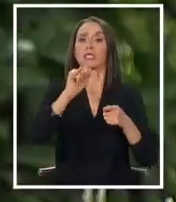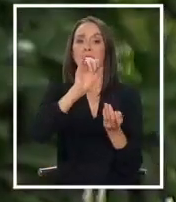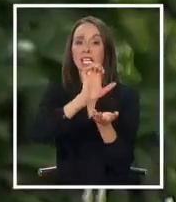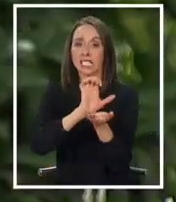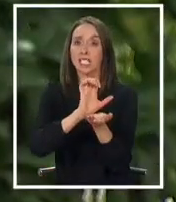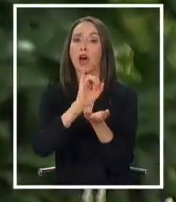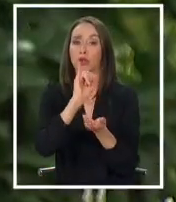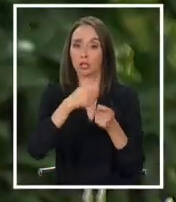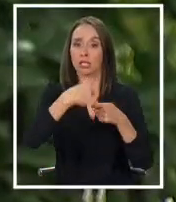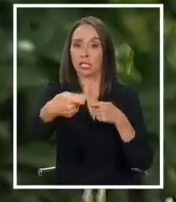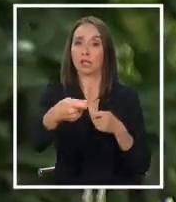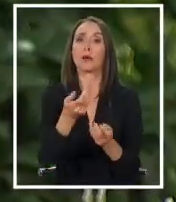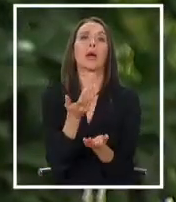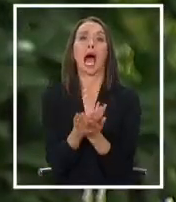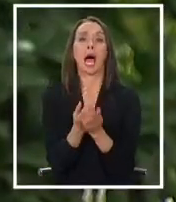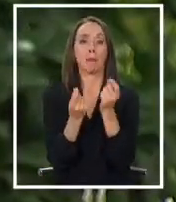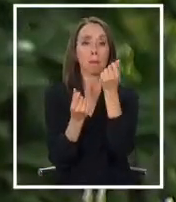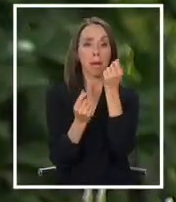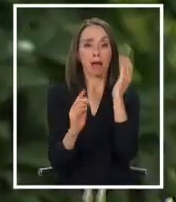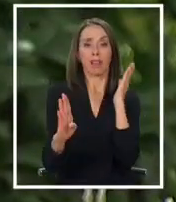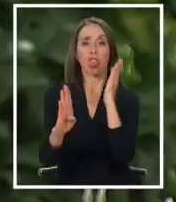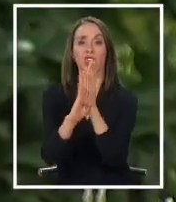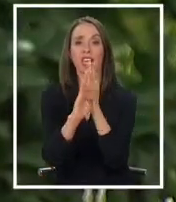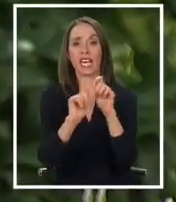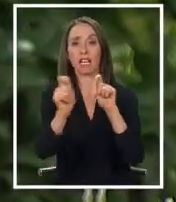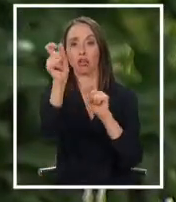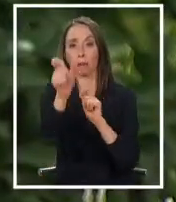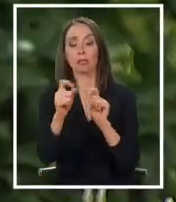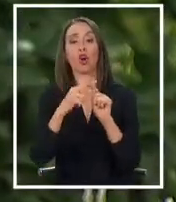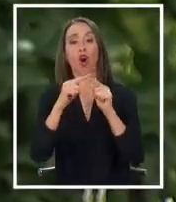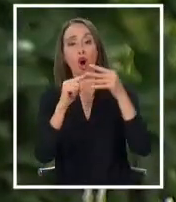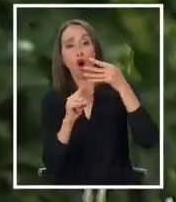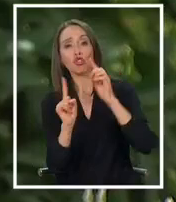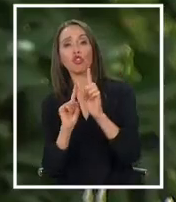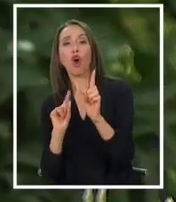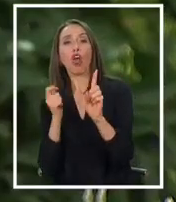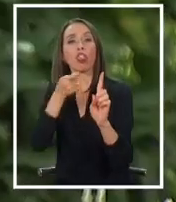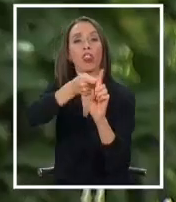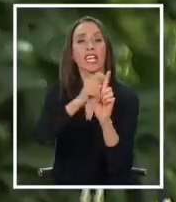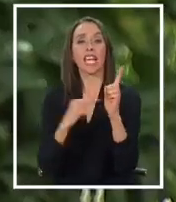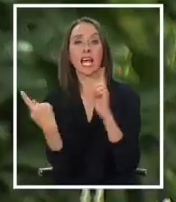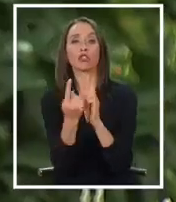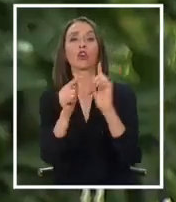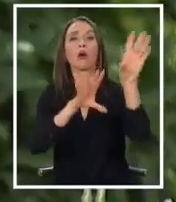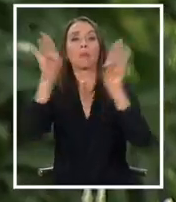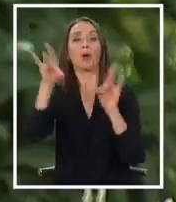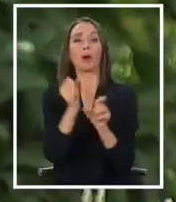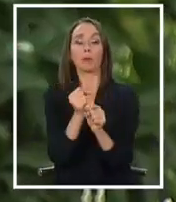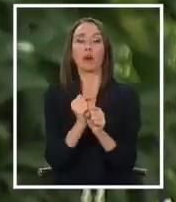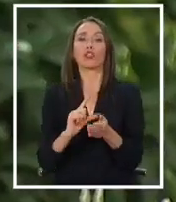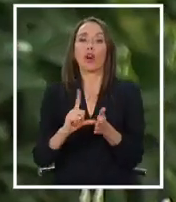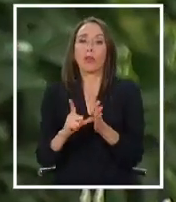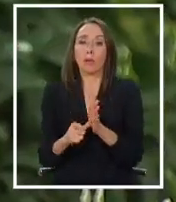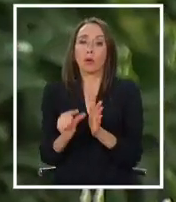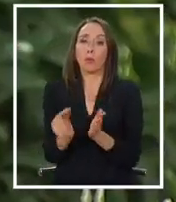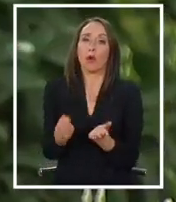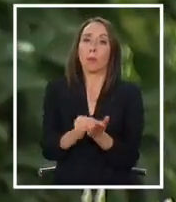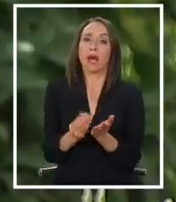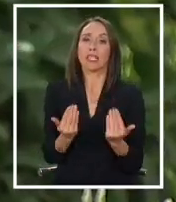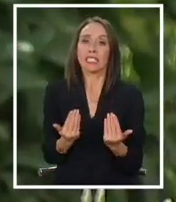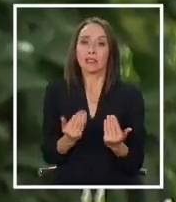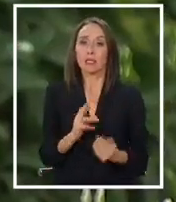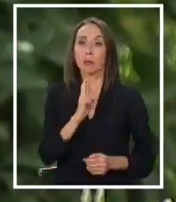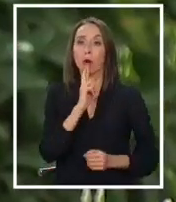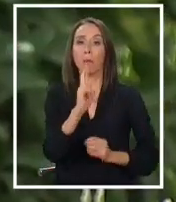Tenemos directas, pero también indirectas que van en la línea de generación de empleo. Nos hemos demorado un poco más, pero necesitamos, para